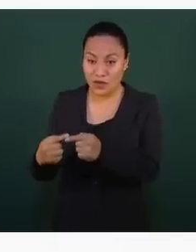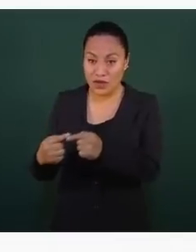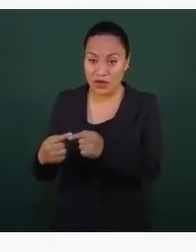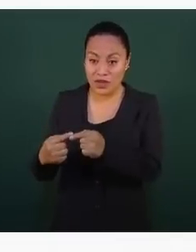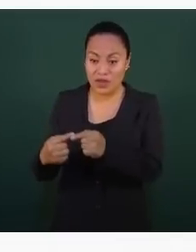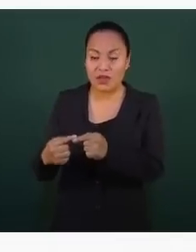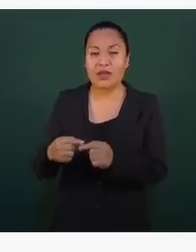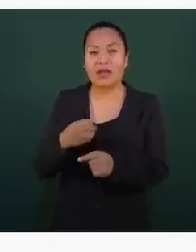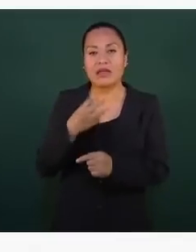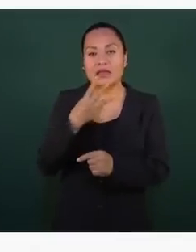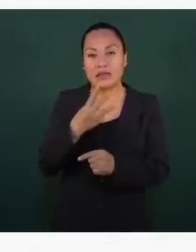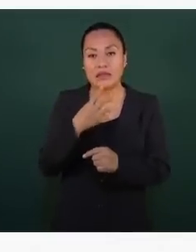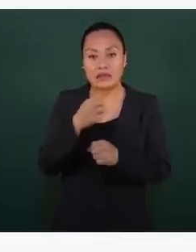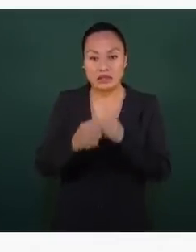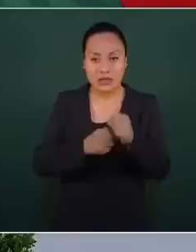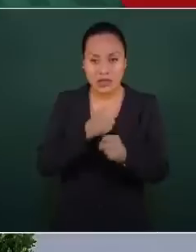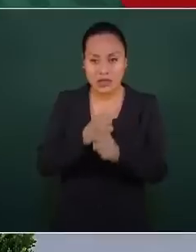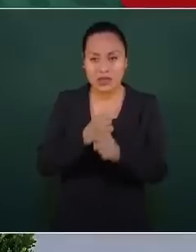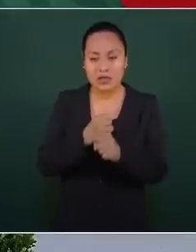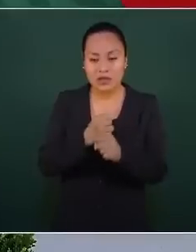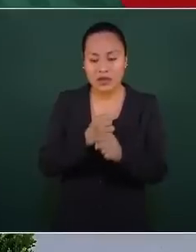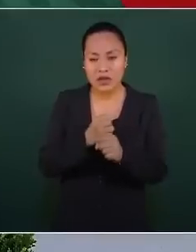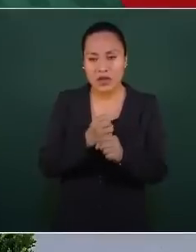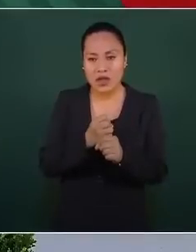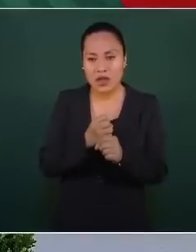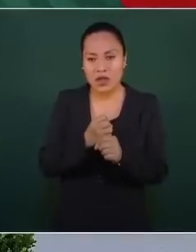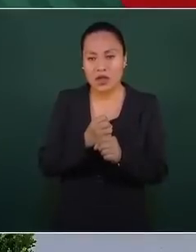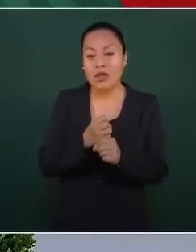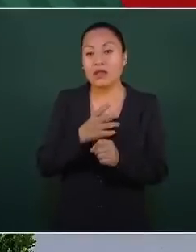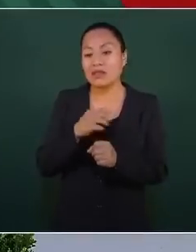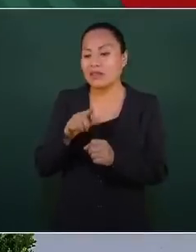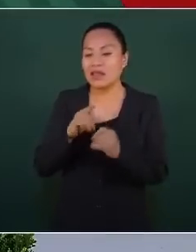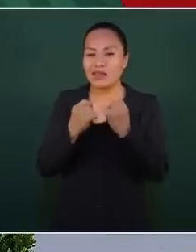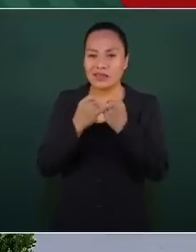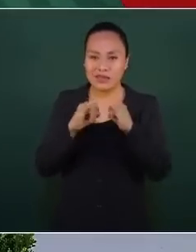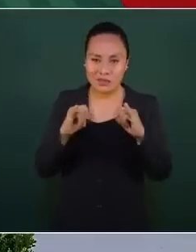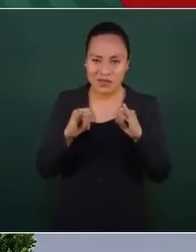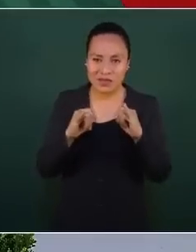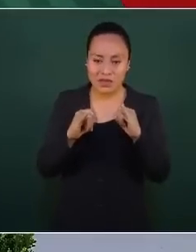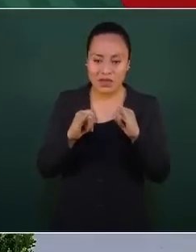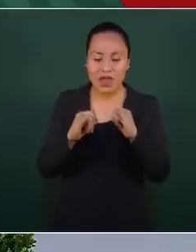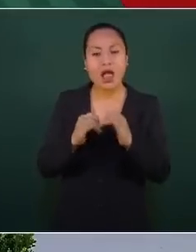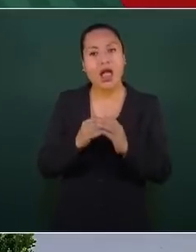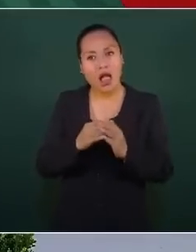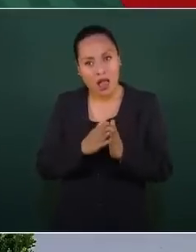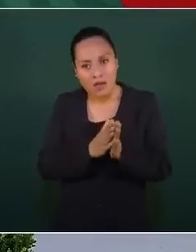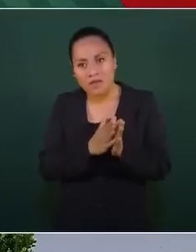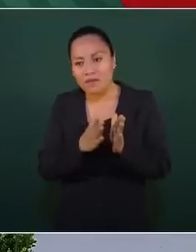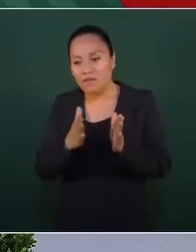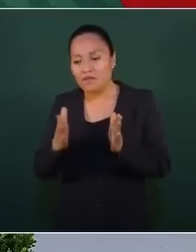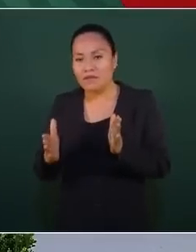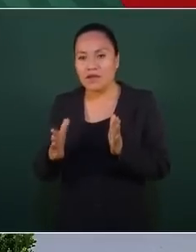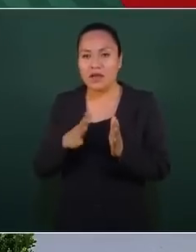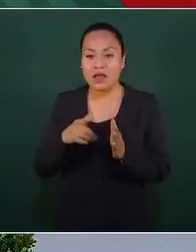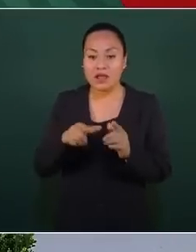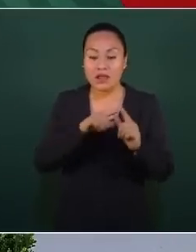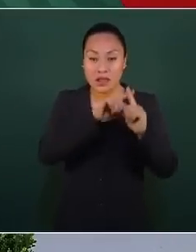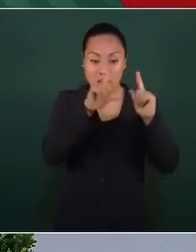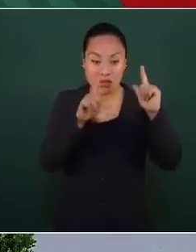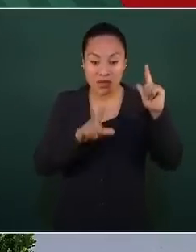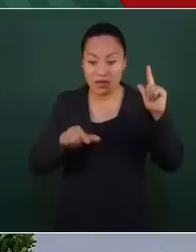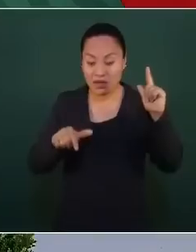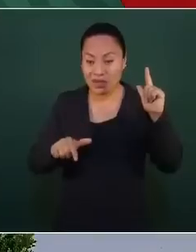3 años después de la independencia de nuestro país, que